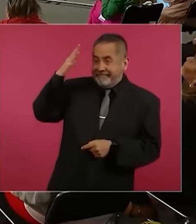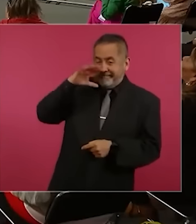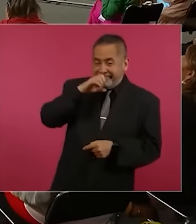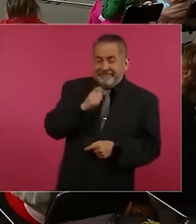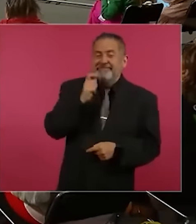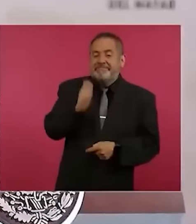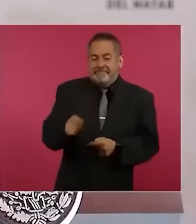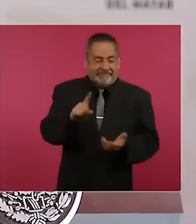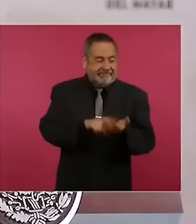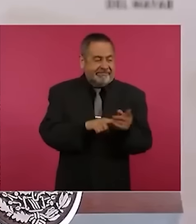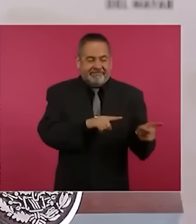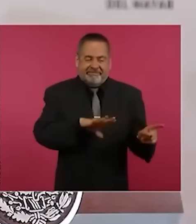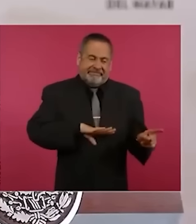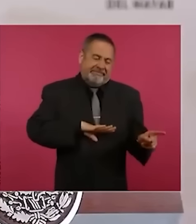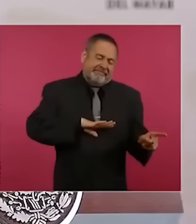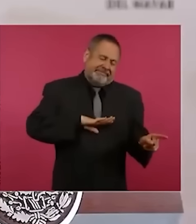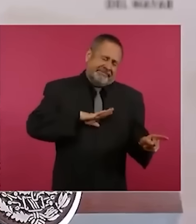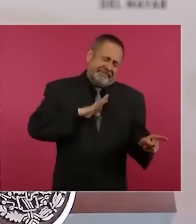calor